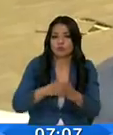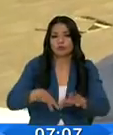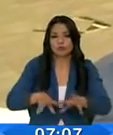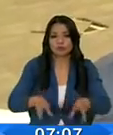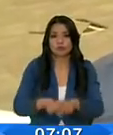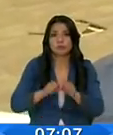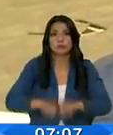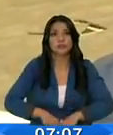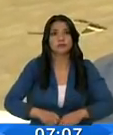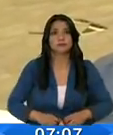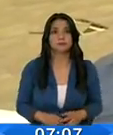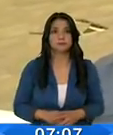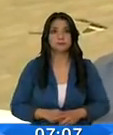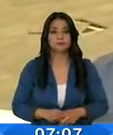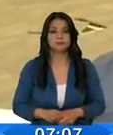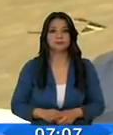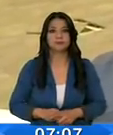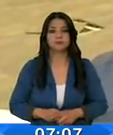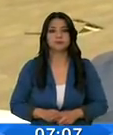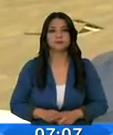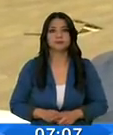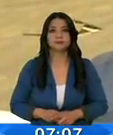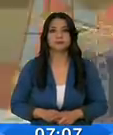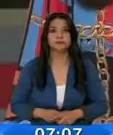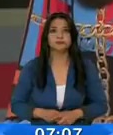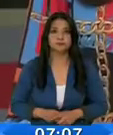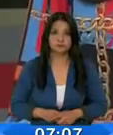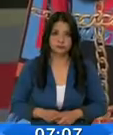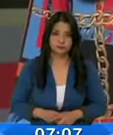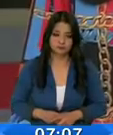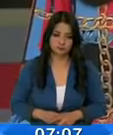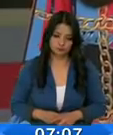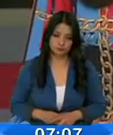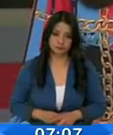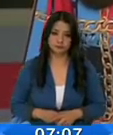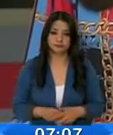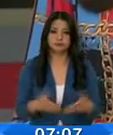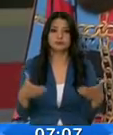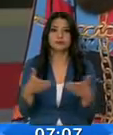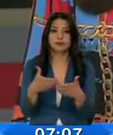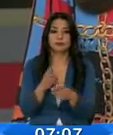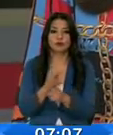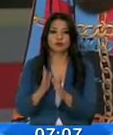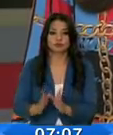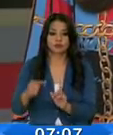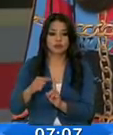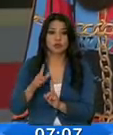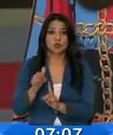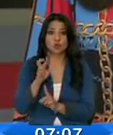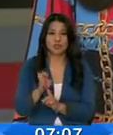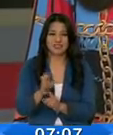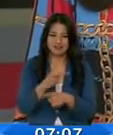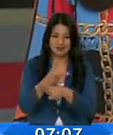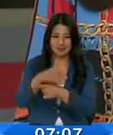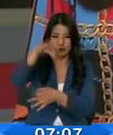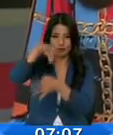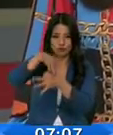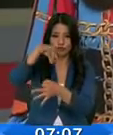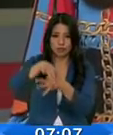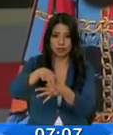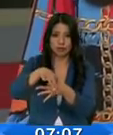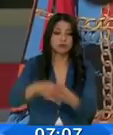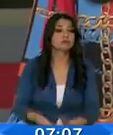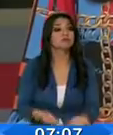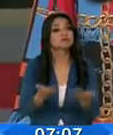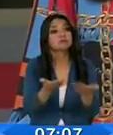corrupción. Informó Priscila Cadena. El equipo del consejero Luis Verde Soto del Consejo Nacional Electoral pone